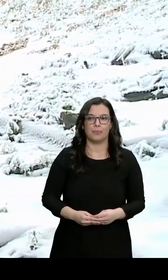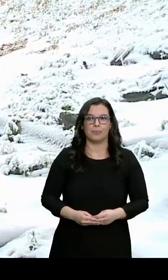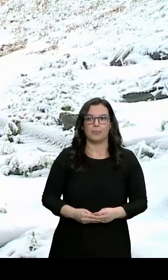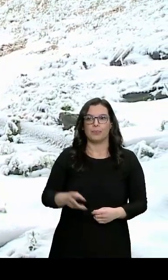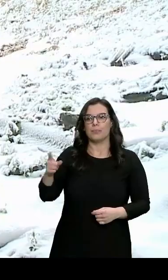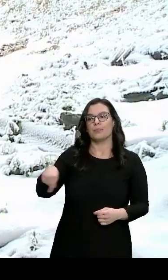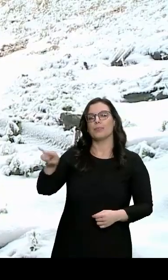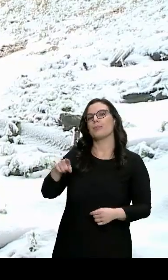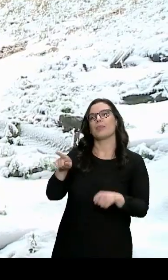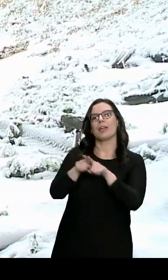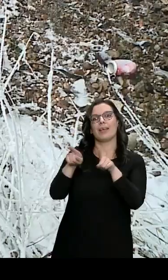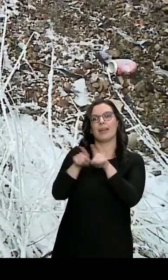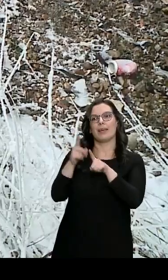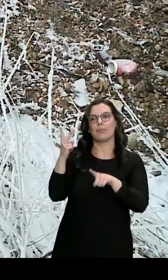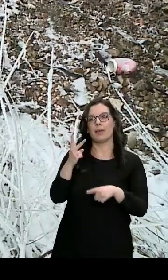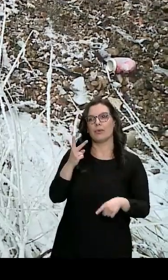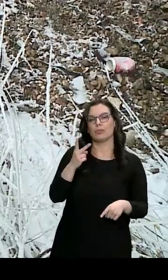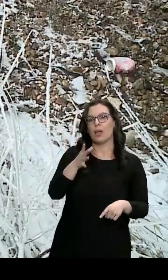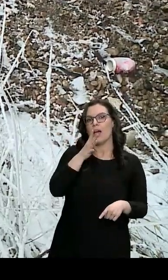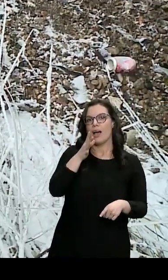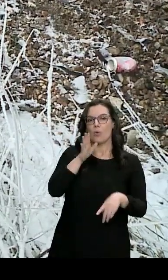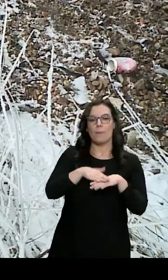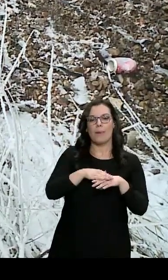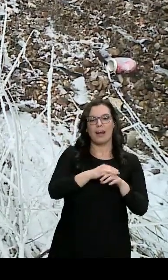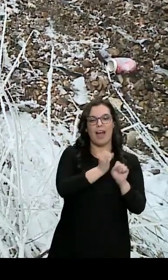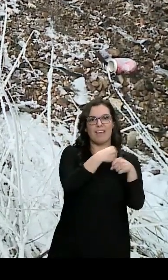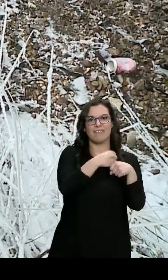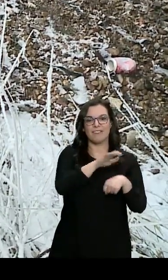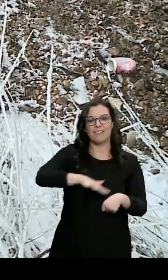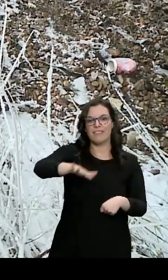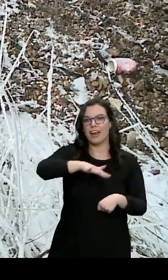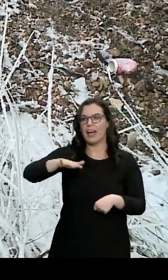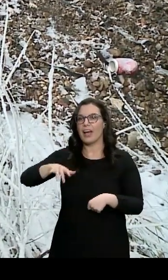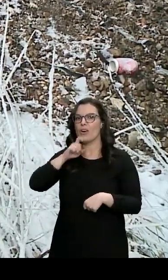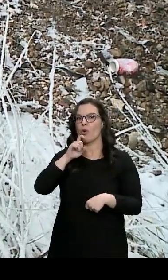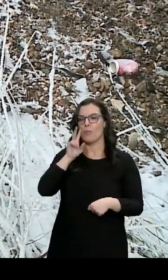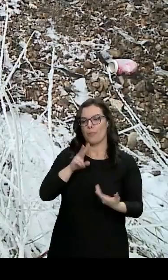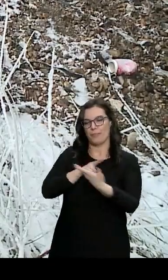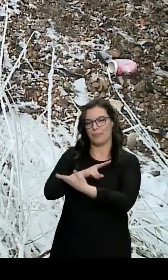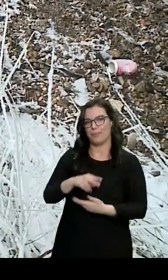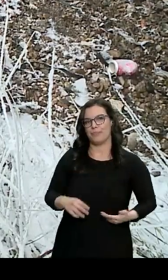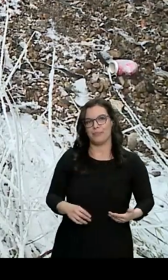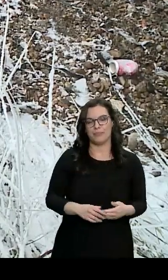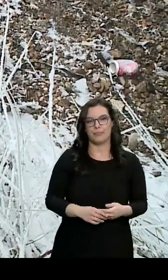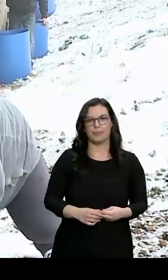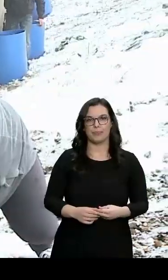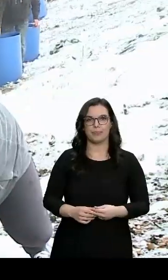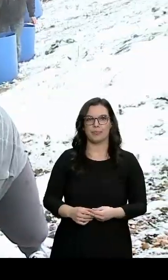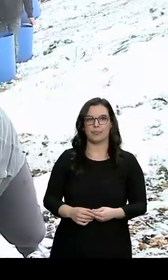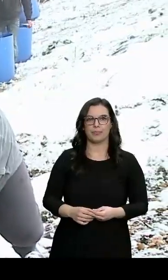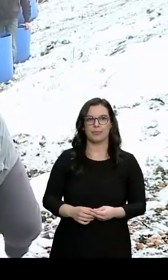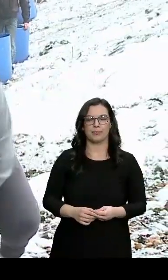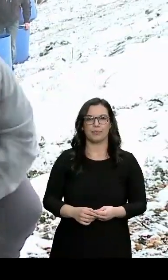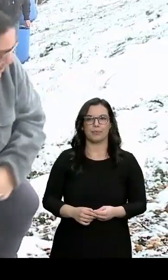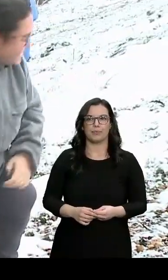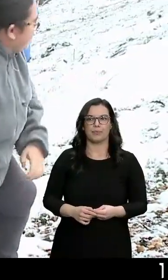Así recogen los hermanos Pérez el agua que utilizan para fregar. Y luego nos toca calentarla en la estufa para poder fregar con caliente. Es